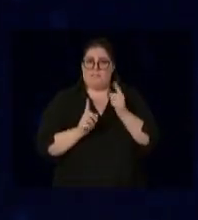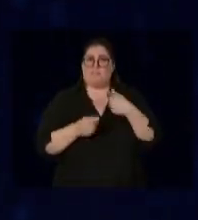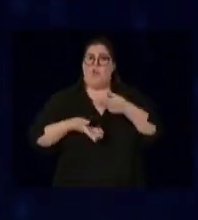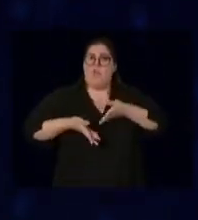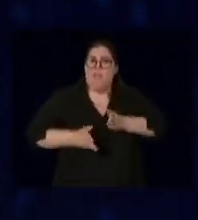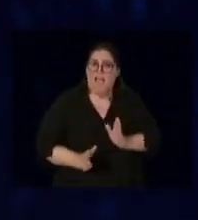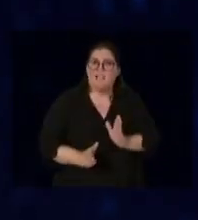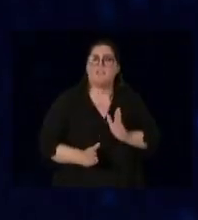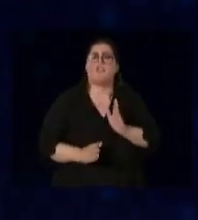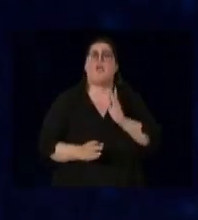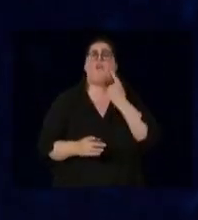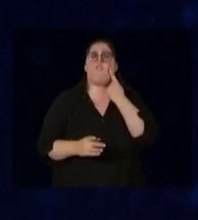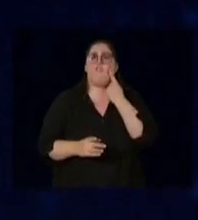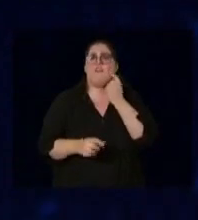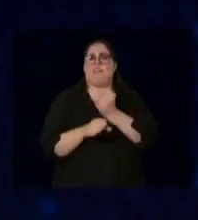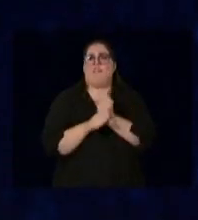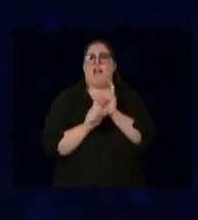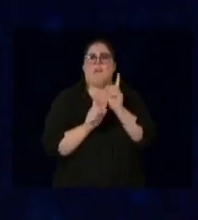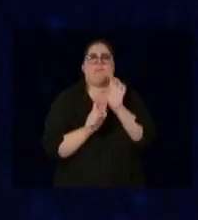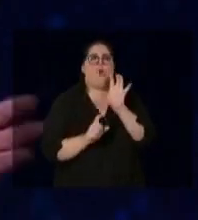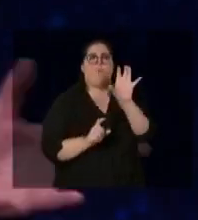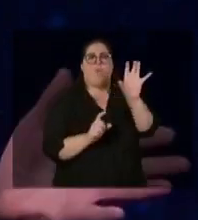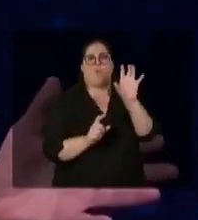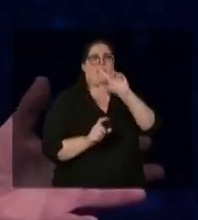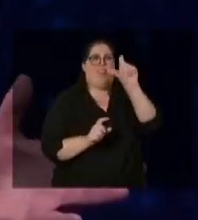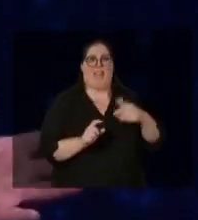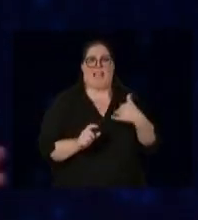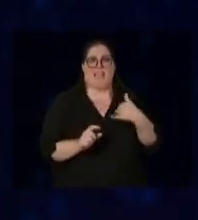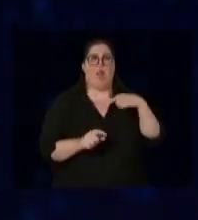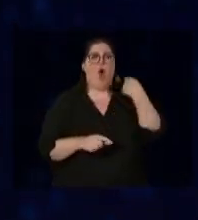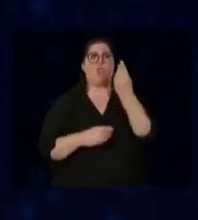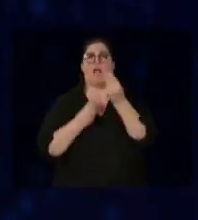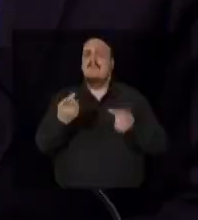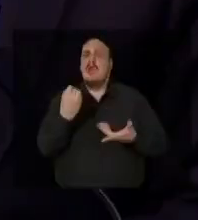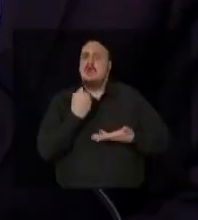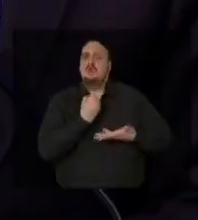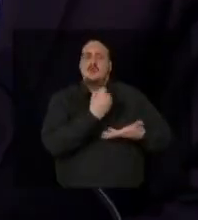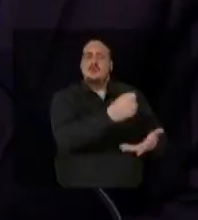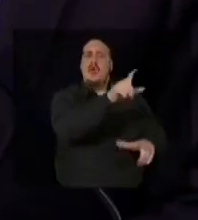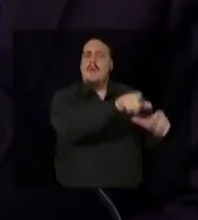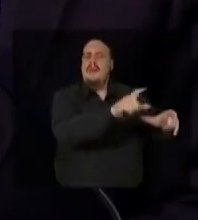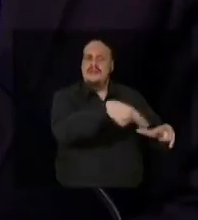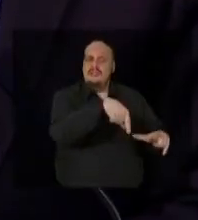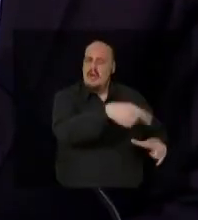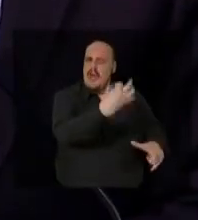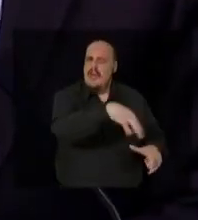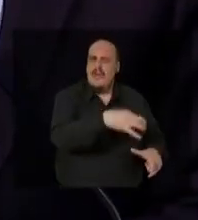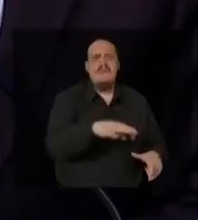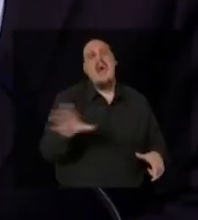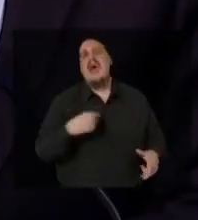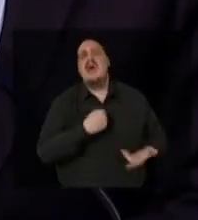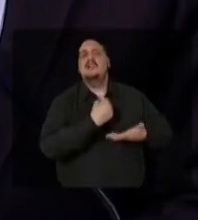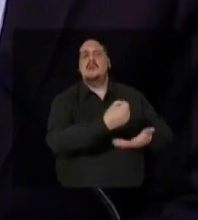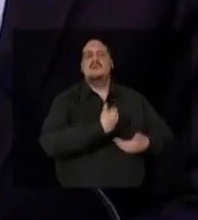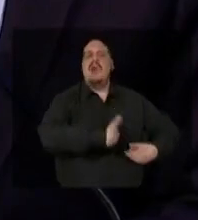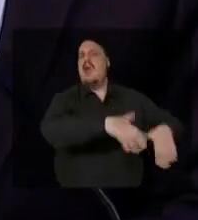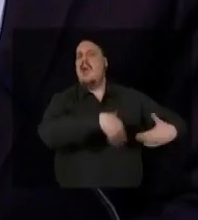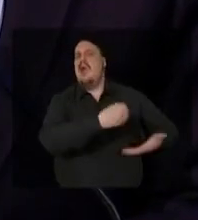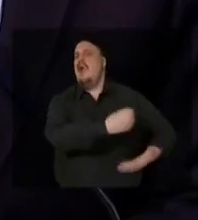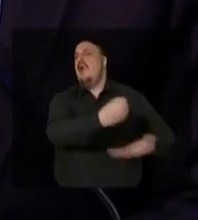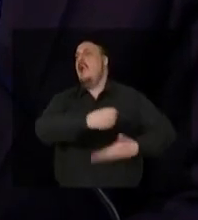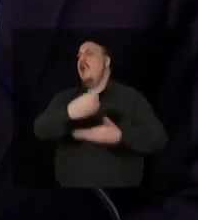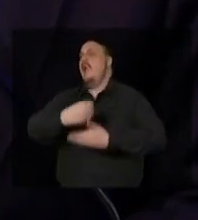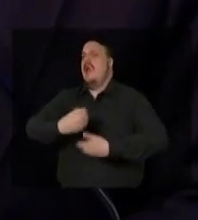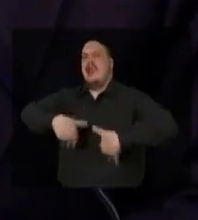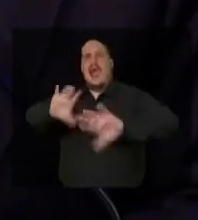esiti que bueno después lo vamos a ver en la parte de memes habló muchísimo sobre la provincia de Córdoba Pero bueno haciendo foco en un